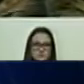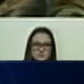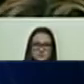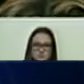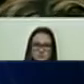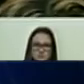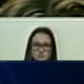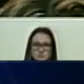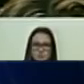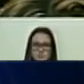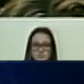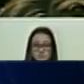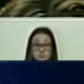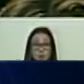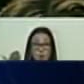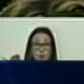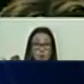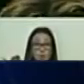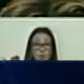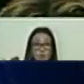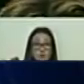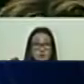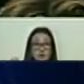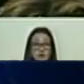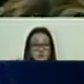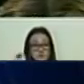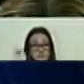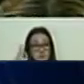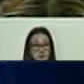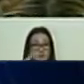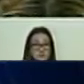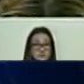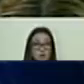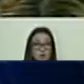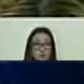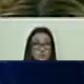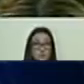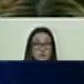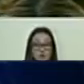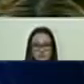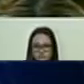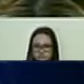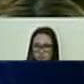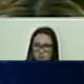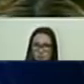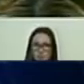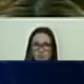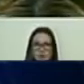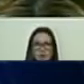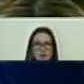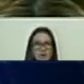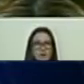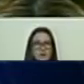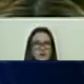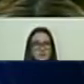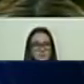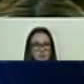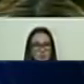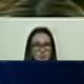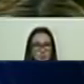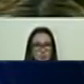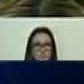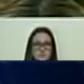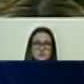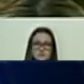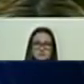de los precios de los productos, tomando en consideración que la Asamblea Nacional Constituyente ya ha venido aprobando unas leyes en el área económica